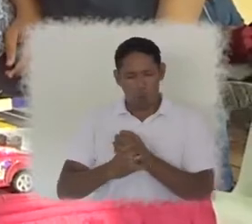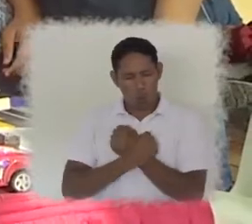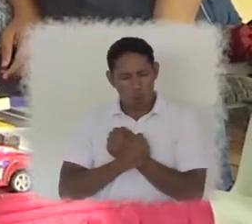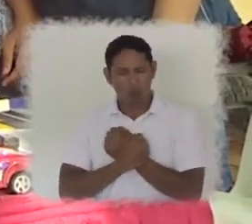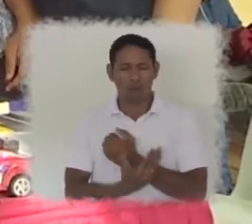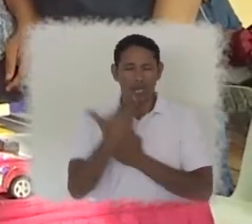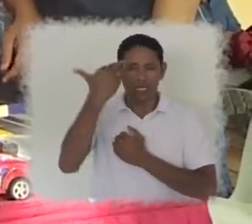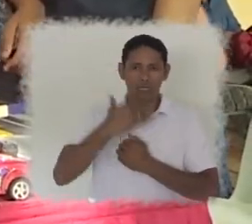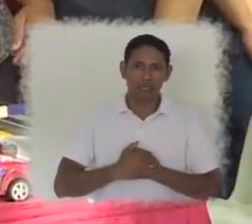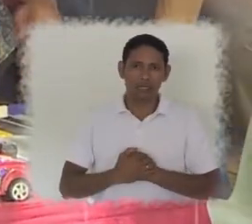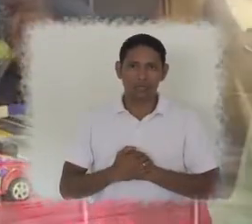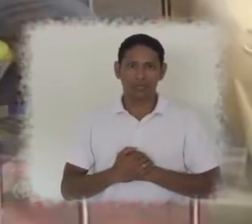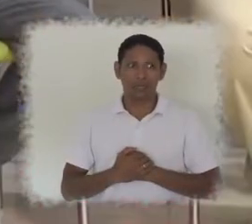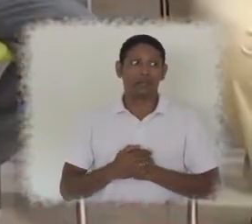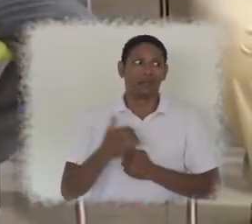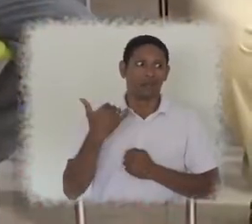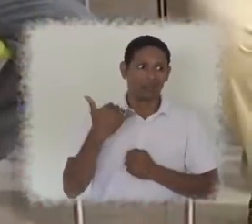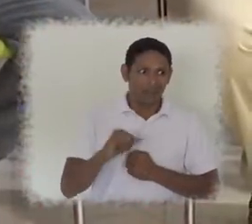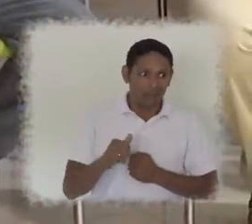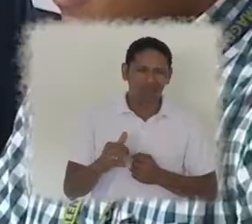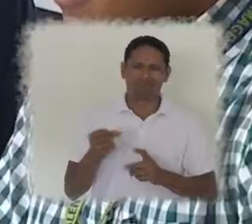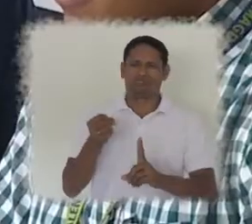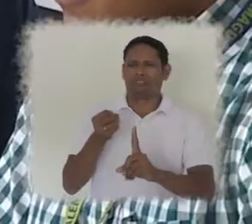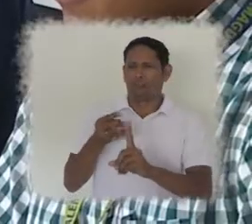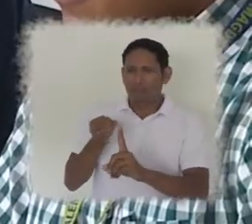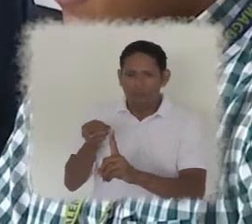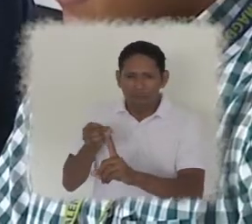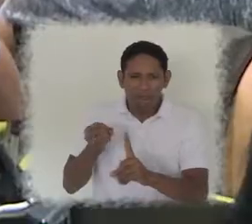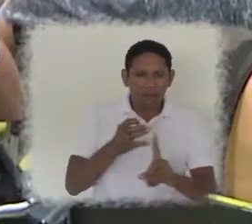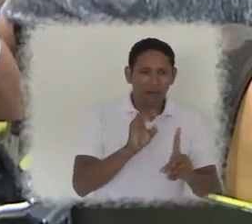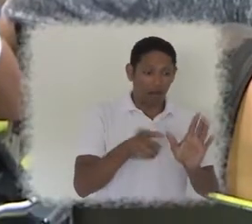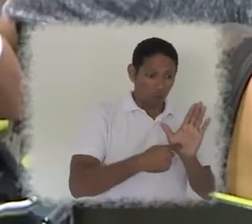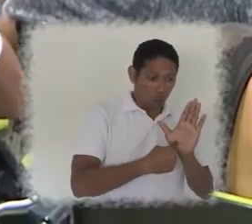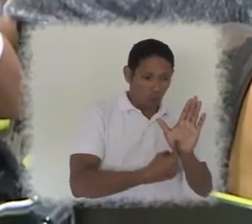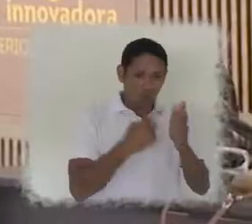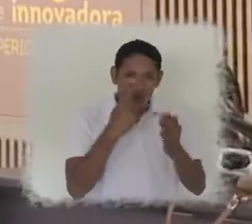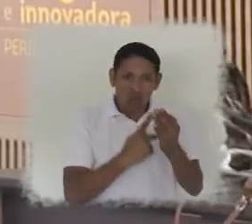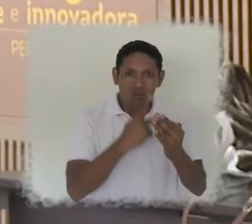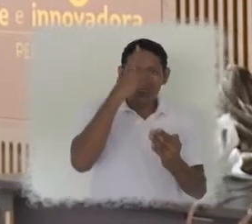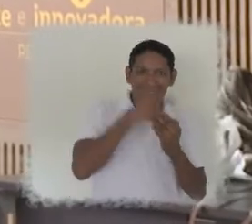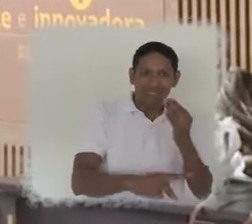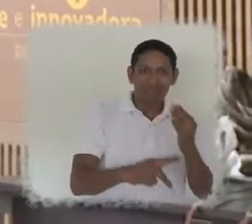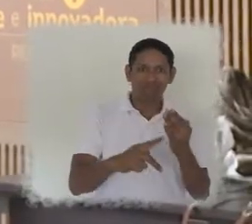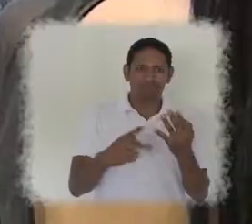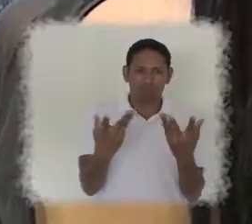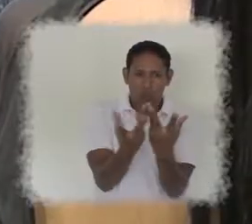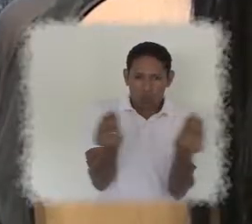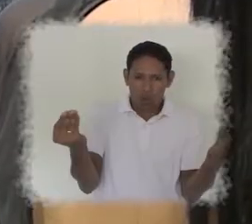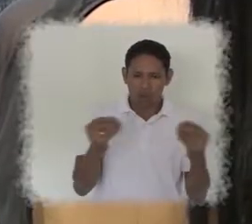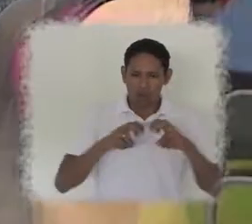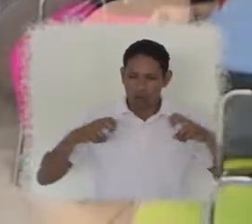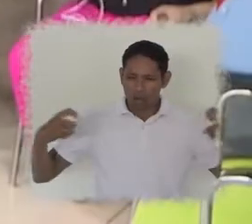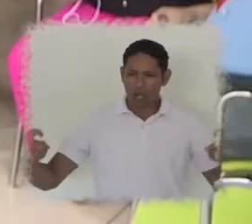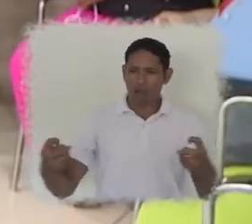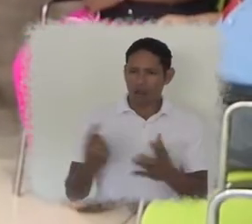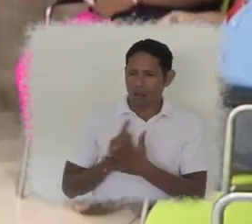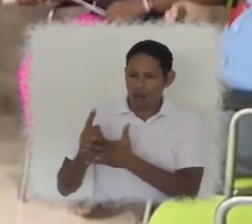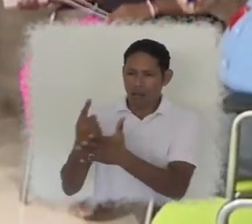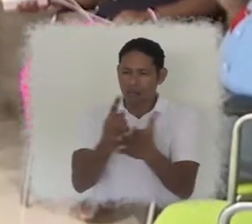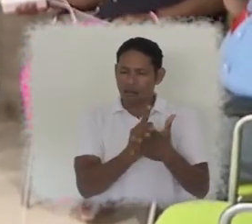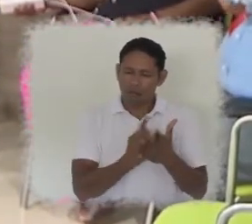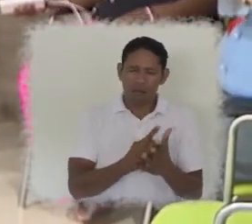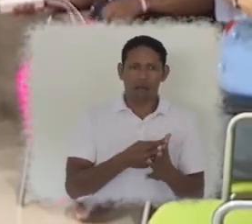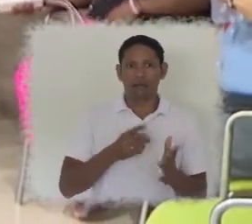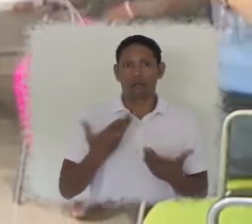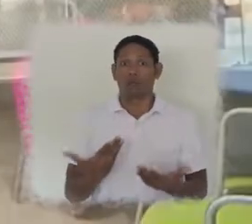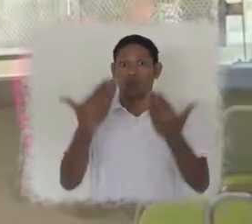que uno se enamore de este programa. Celebración que estuvo cargada de conferencias, muestras de proyectos, paneles y conversatorios. En